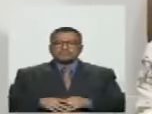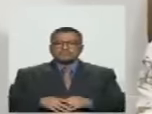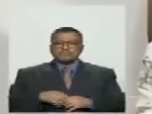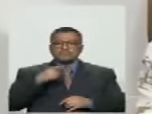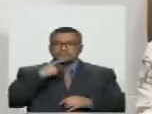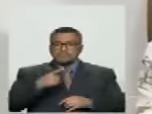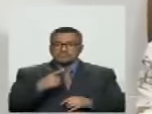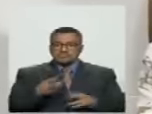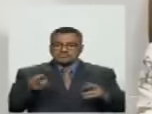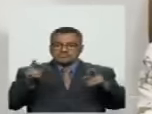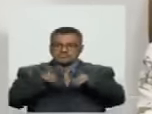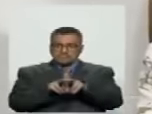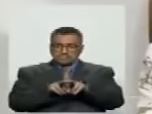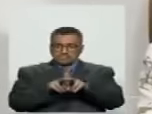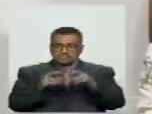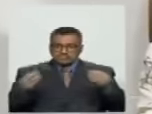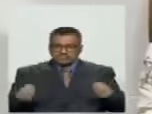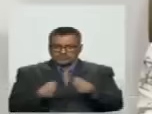se conjugan.